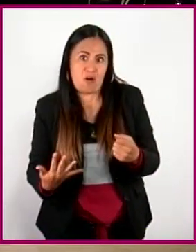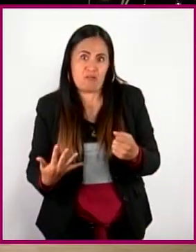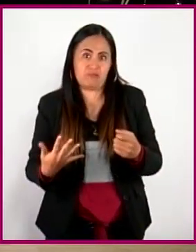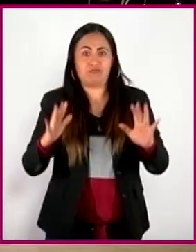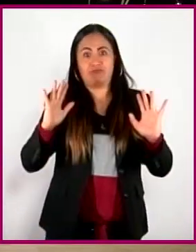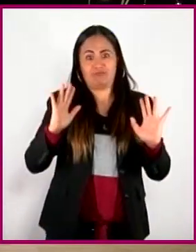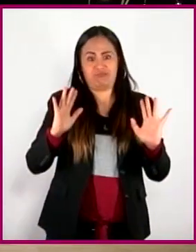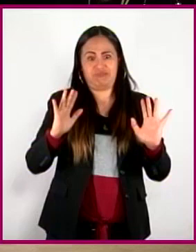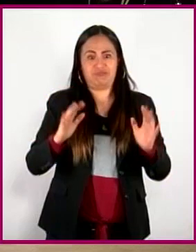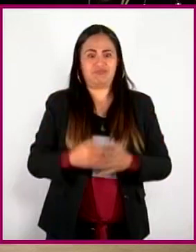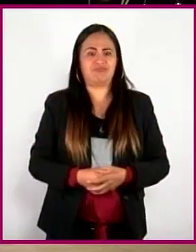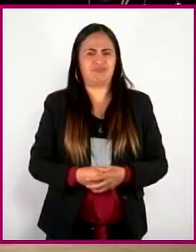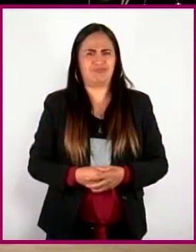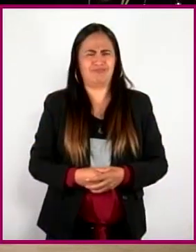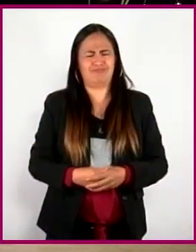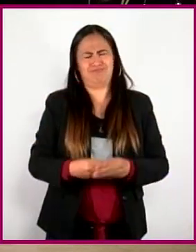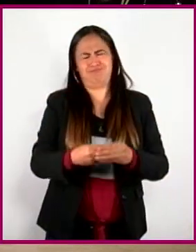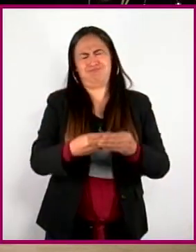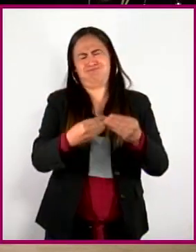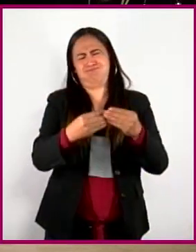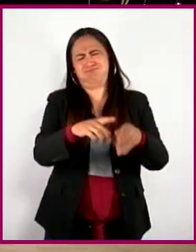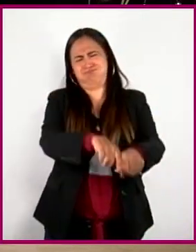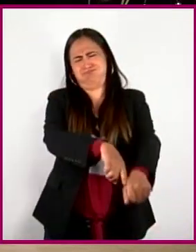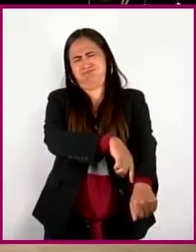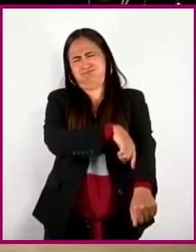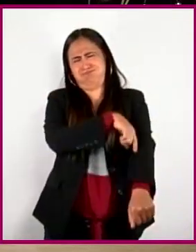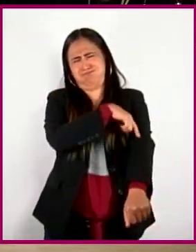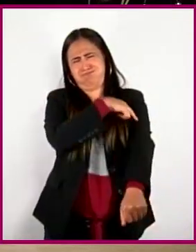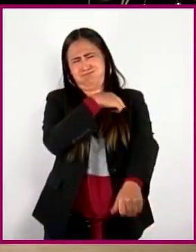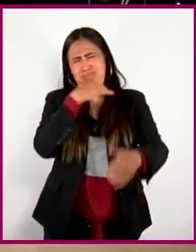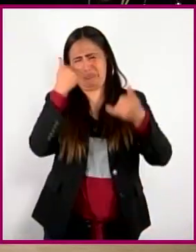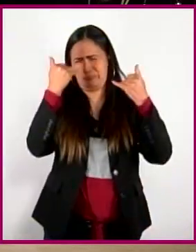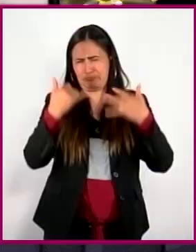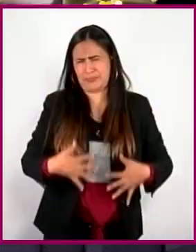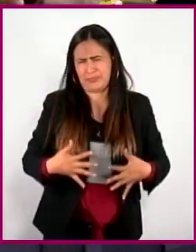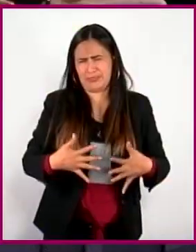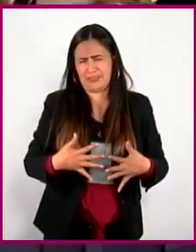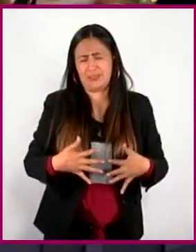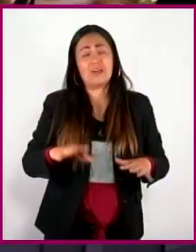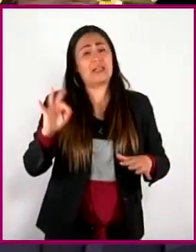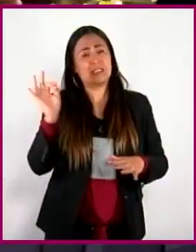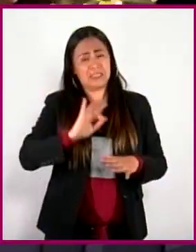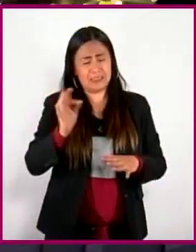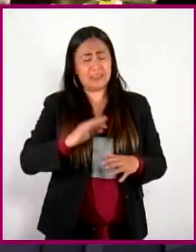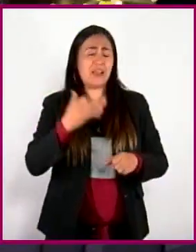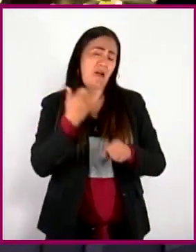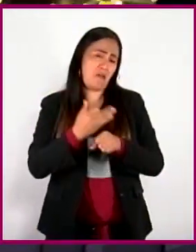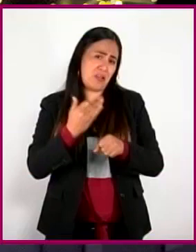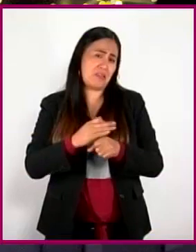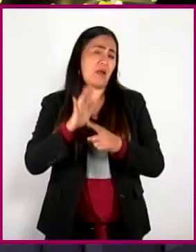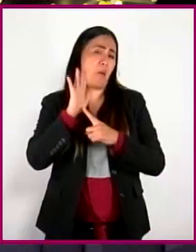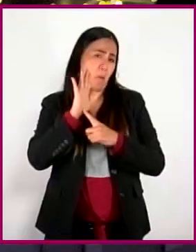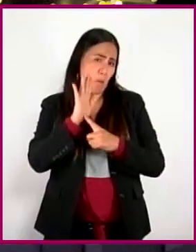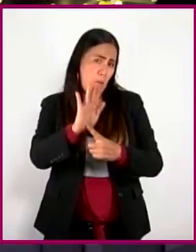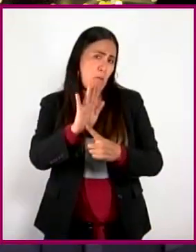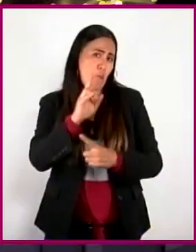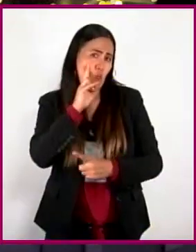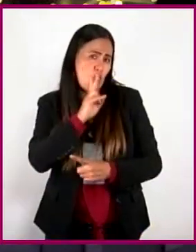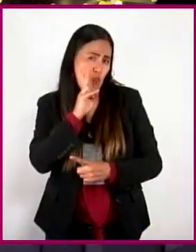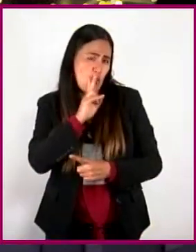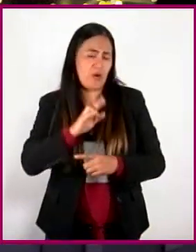número? Me parece una labor exhaustiva, ¿eh? Aunque Sí, es un ¿no? buen inicio para poder iniciar una demostración. Recordemos que